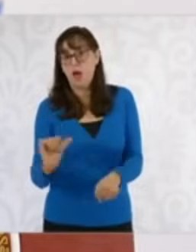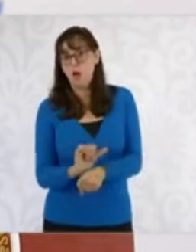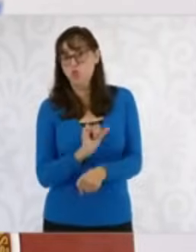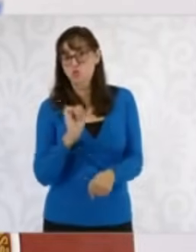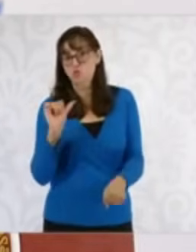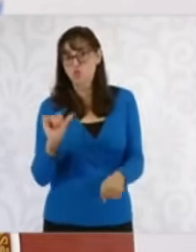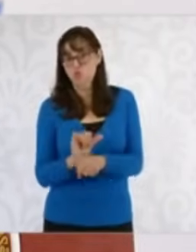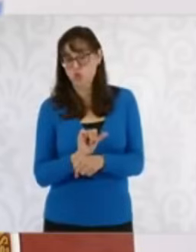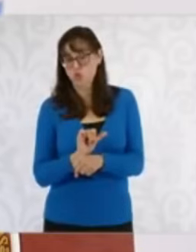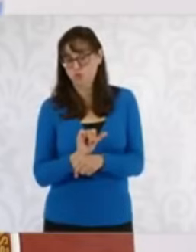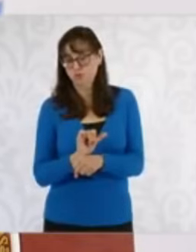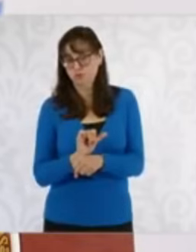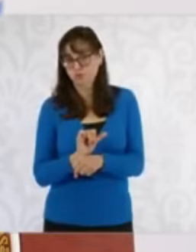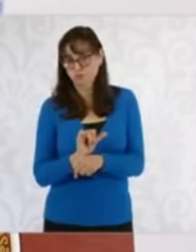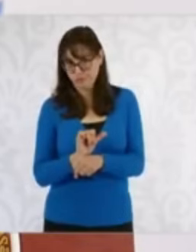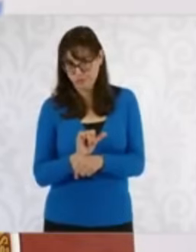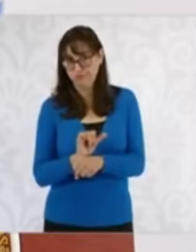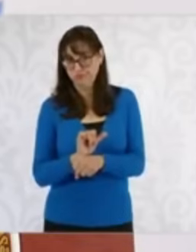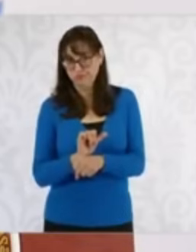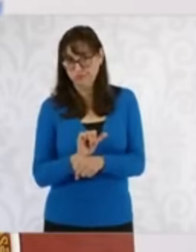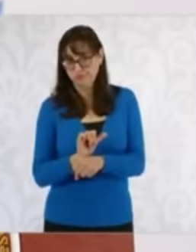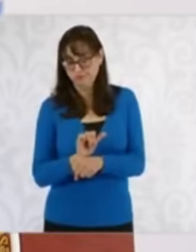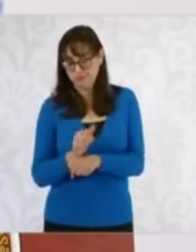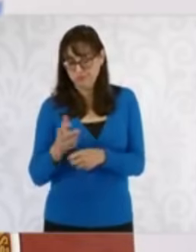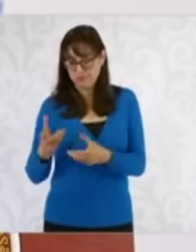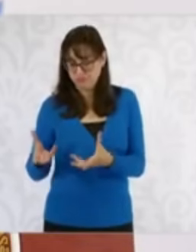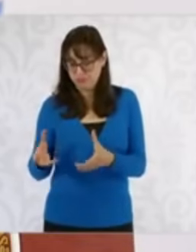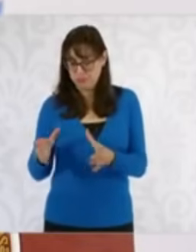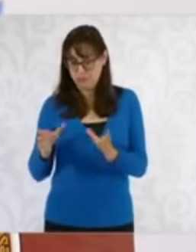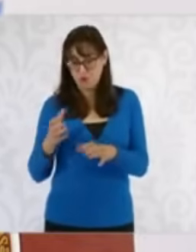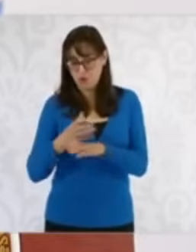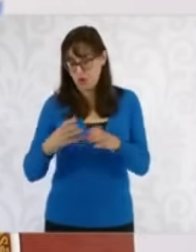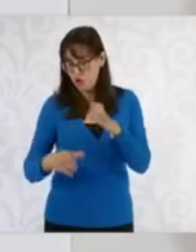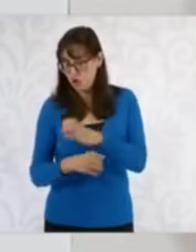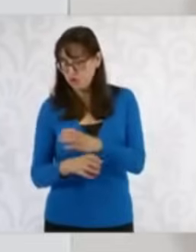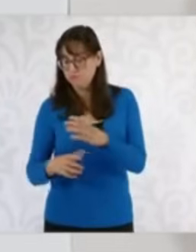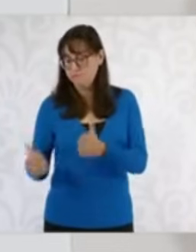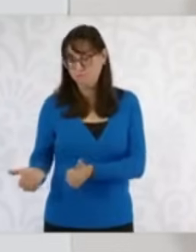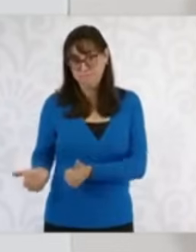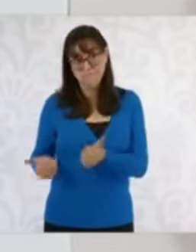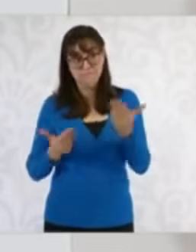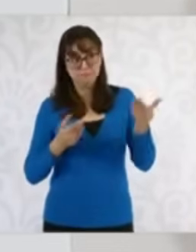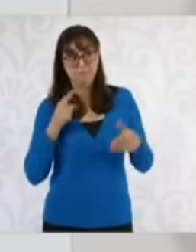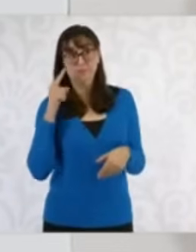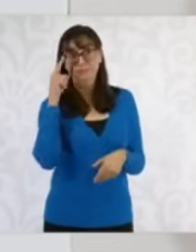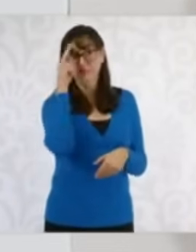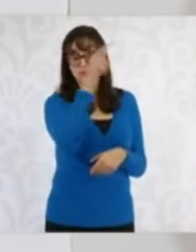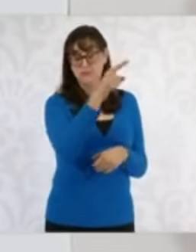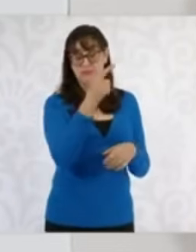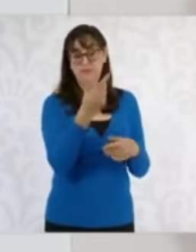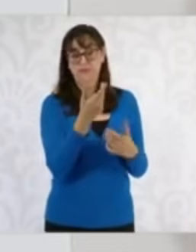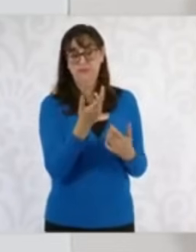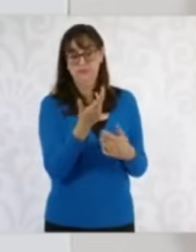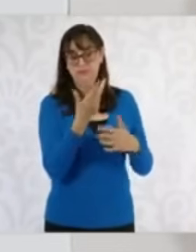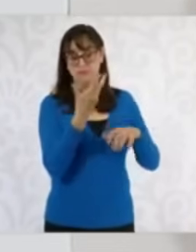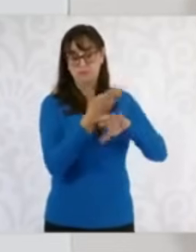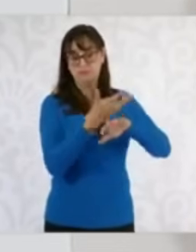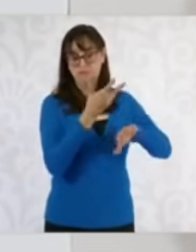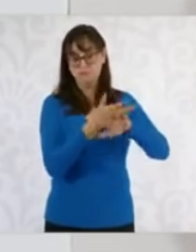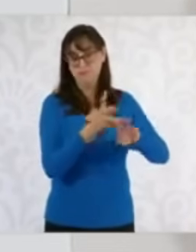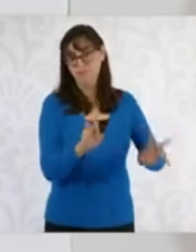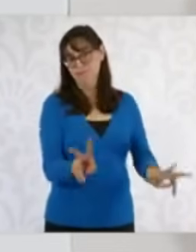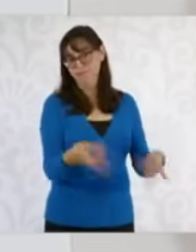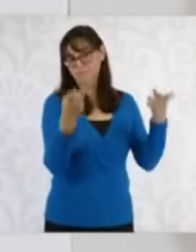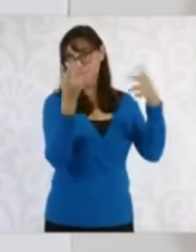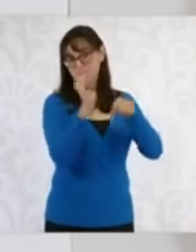que permiten que tenga la producción de vehículos en Estados Unidos los beneficios de tener